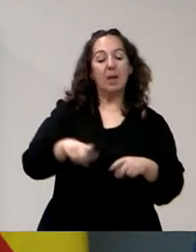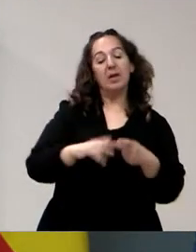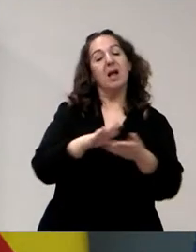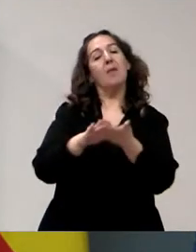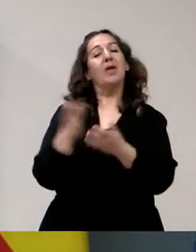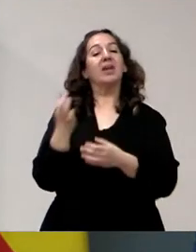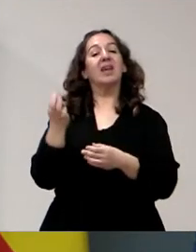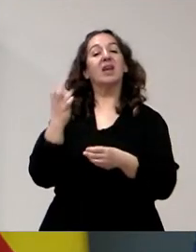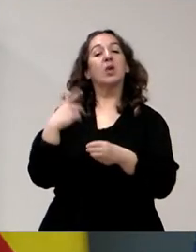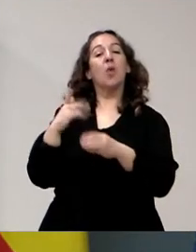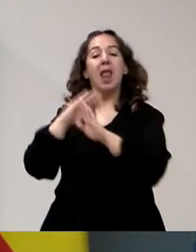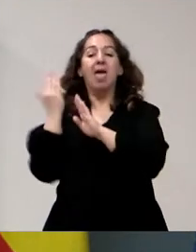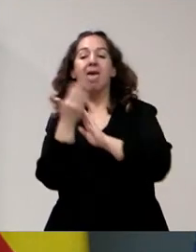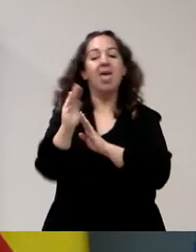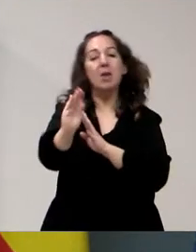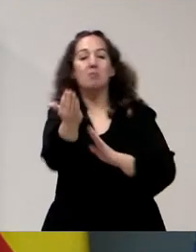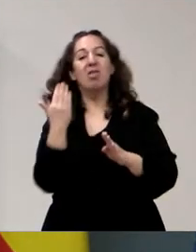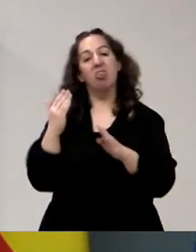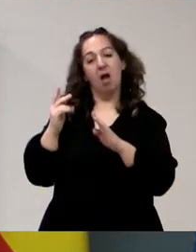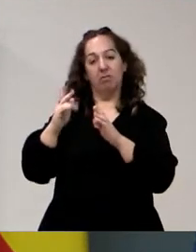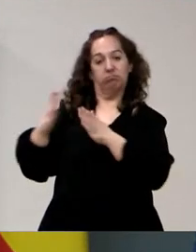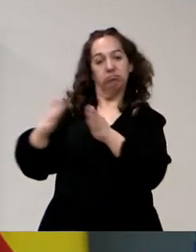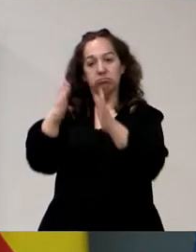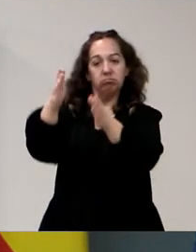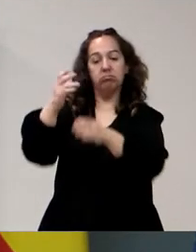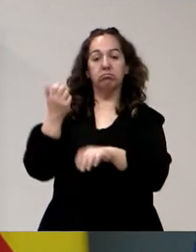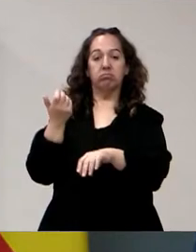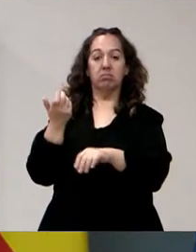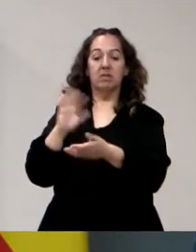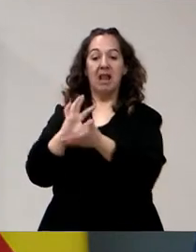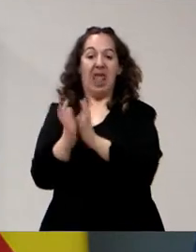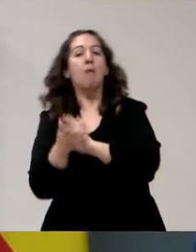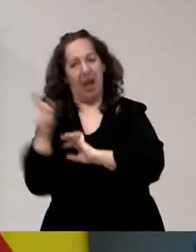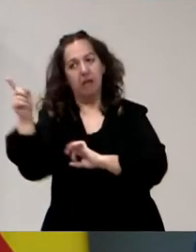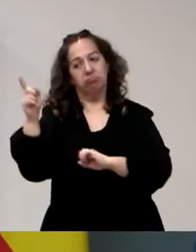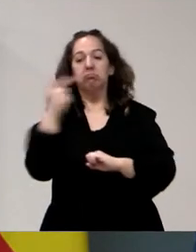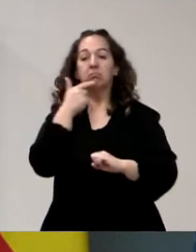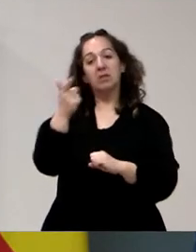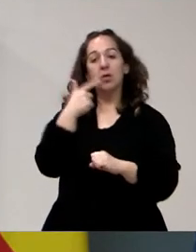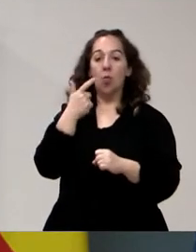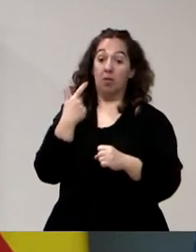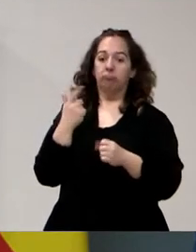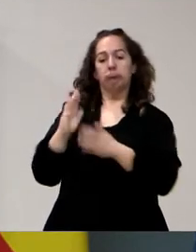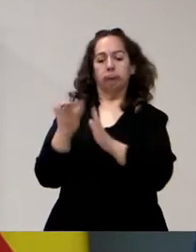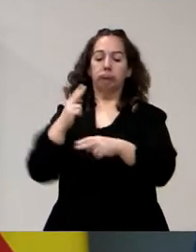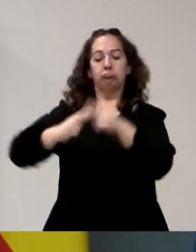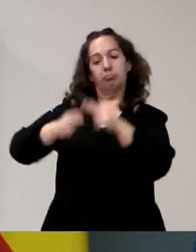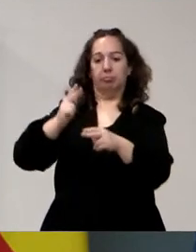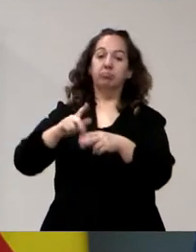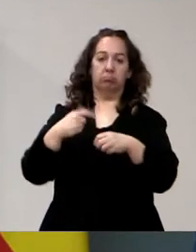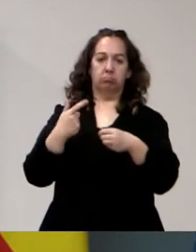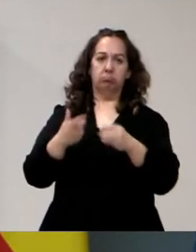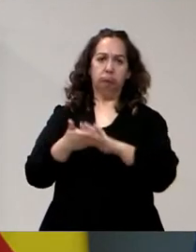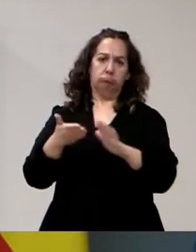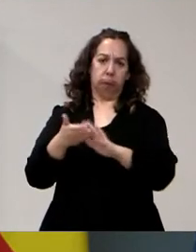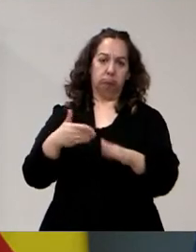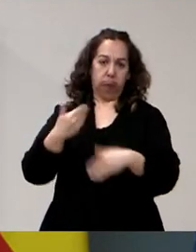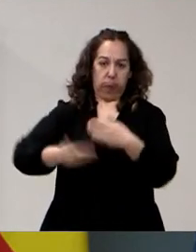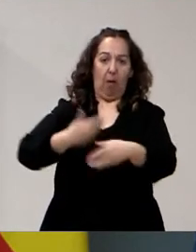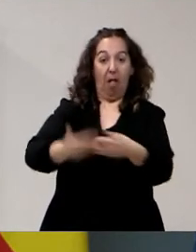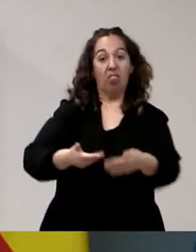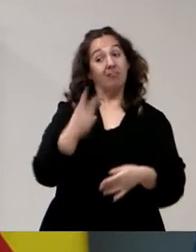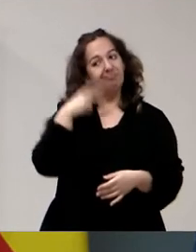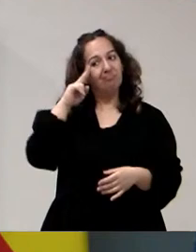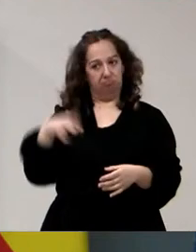desfiladero de la Armida que después de no pocas incidencias avanza a buen ritmo yo creo que hay que reconocerlo y